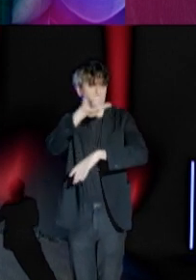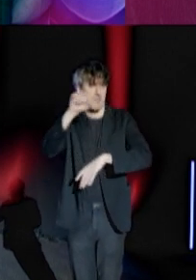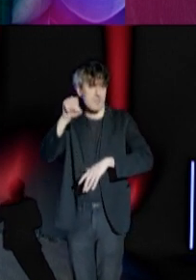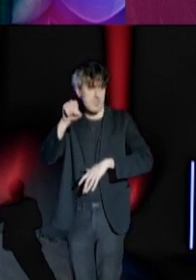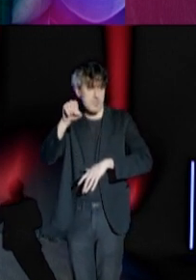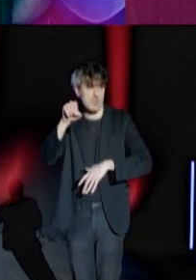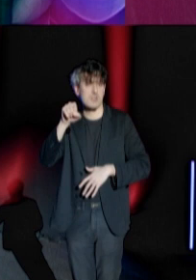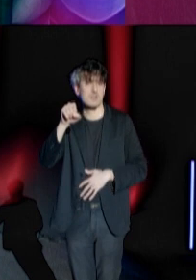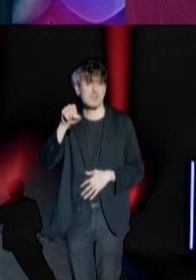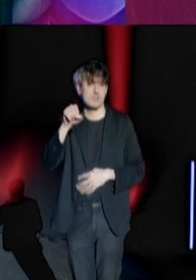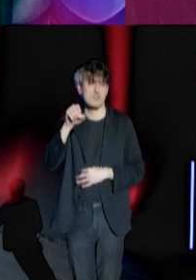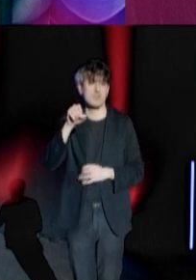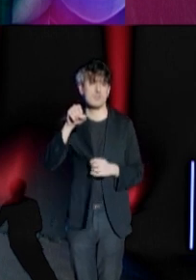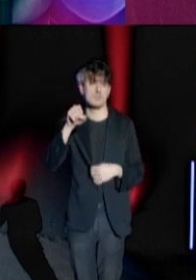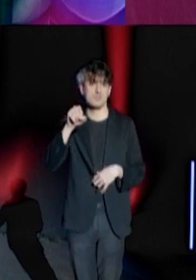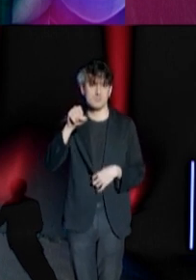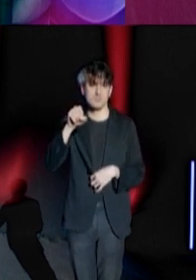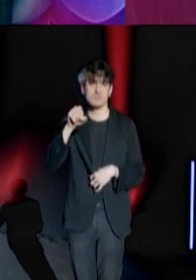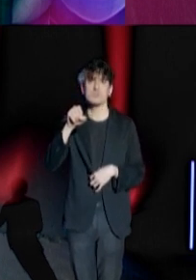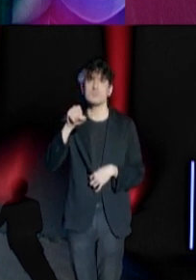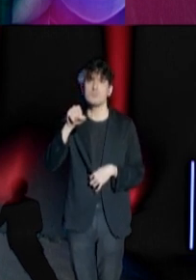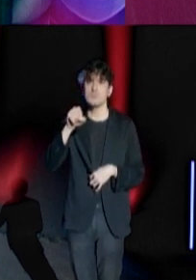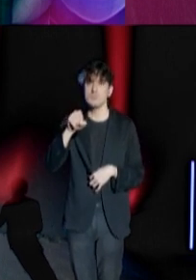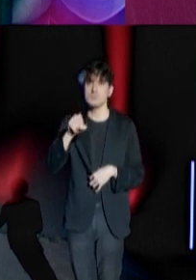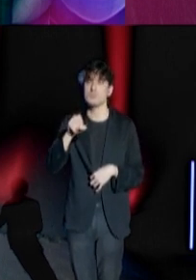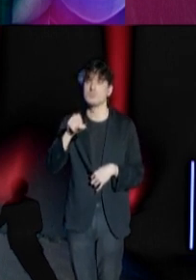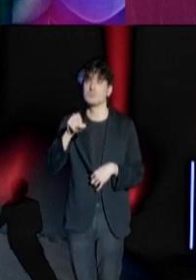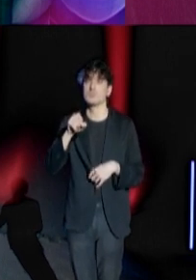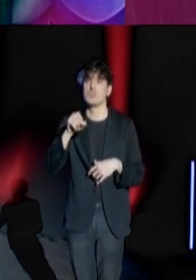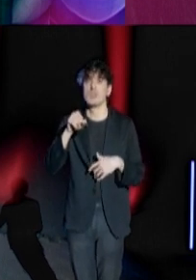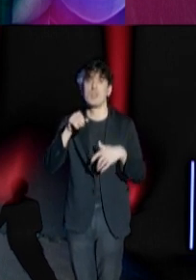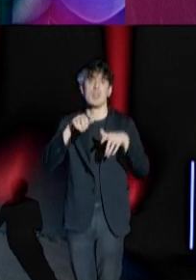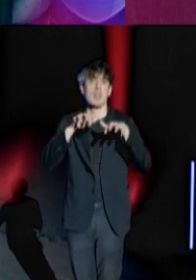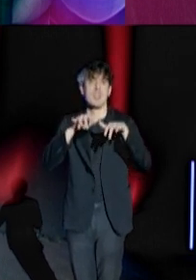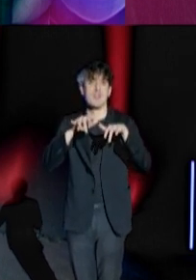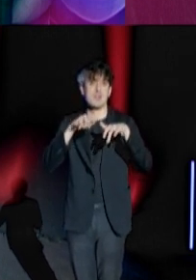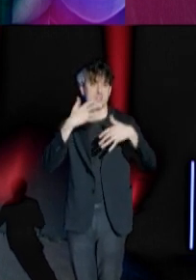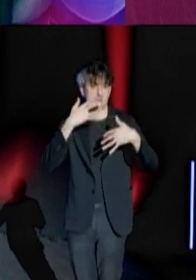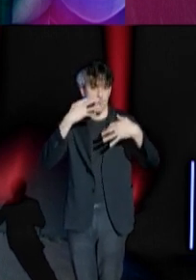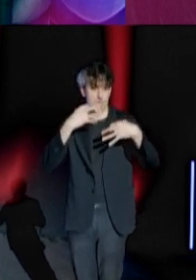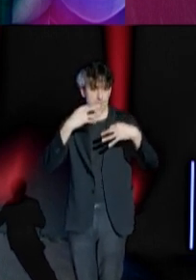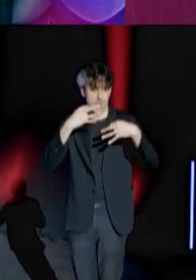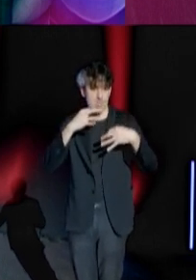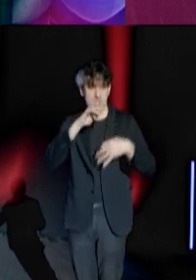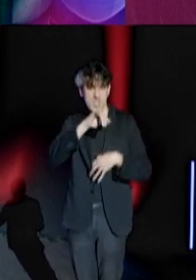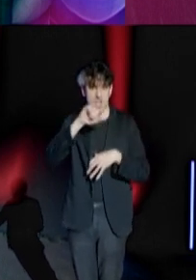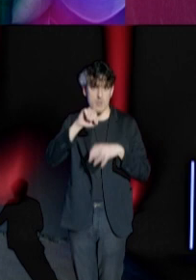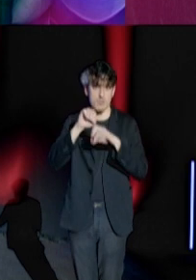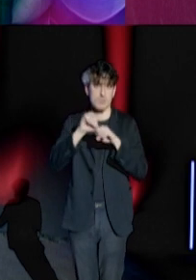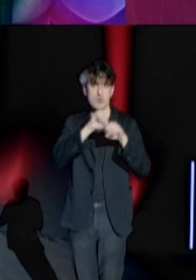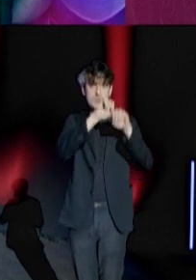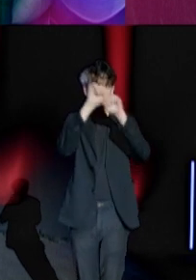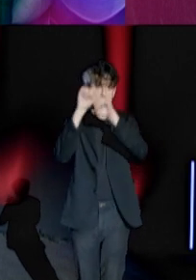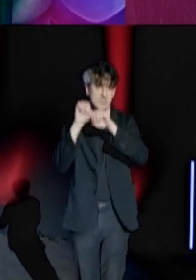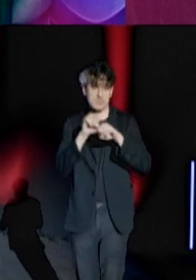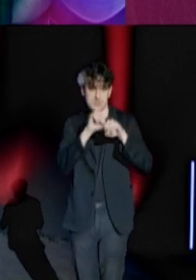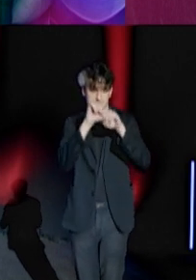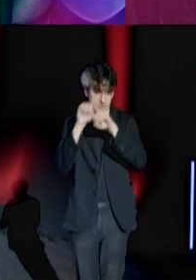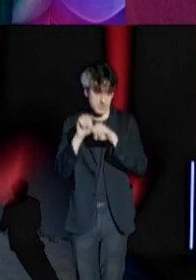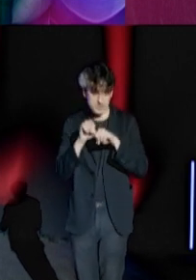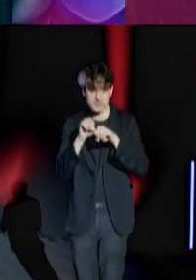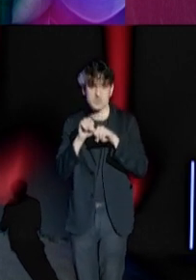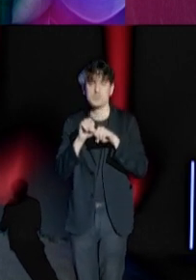dicho aquí no el hecho de que la ciberseguridad proteja la ia y que la ia se aplique para proteger la ciberseguridad con